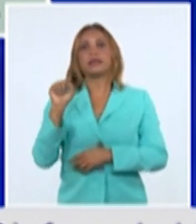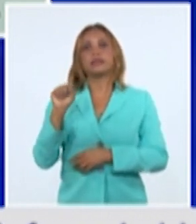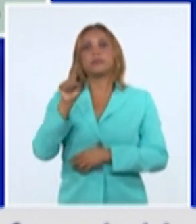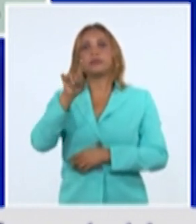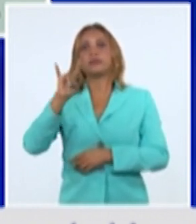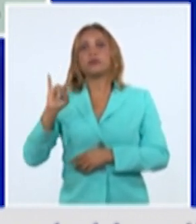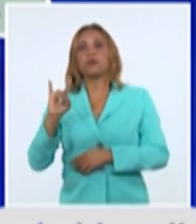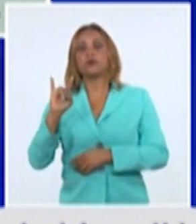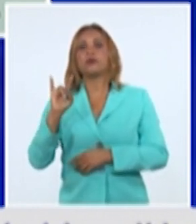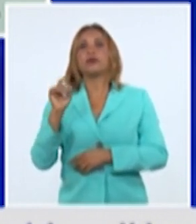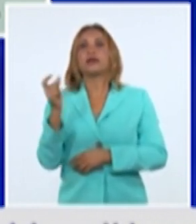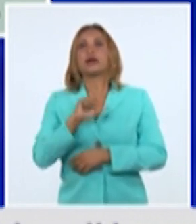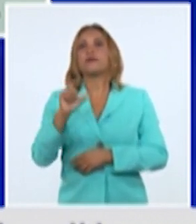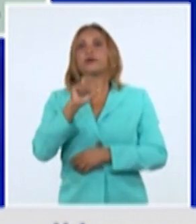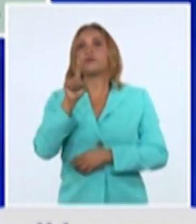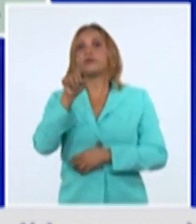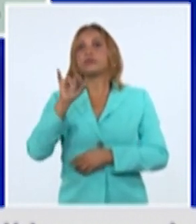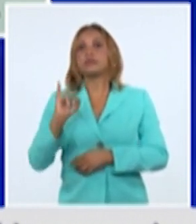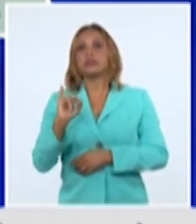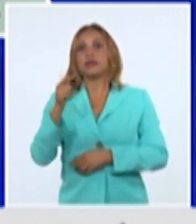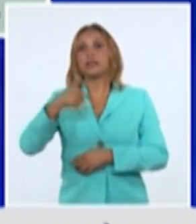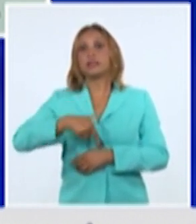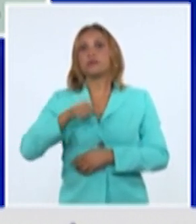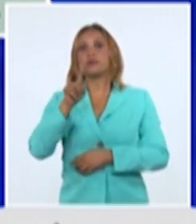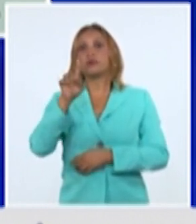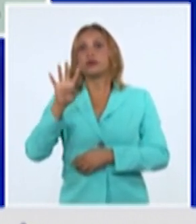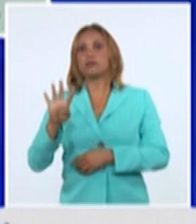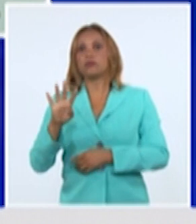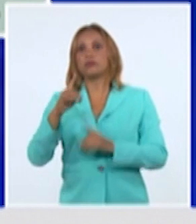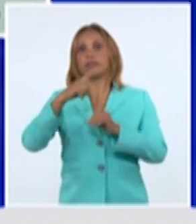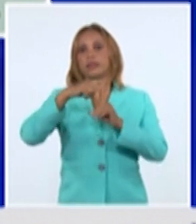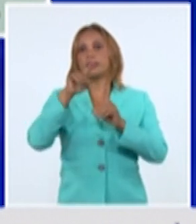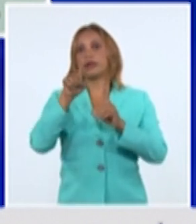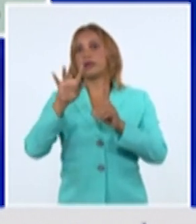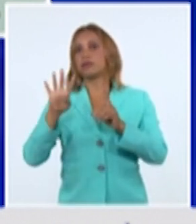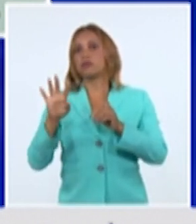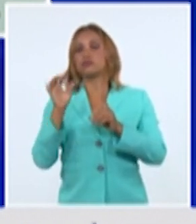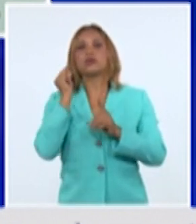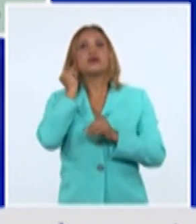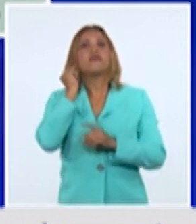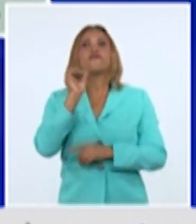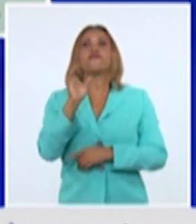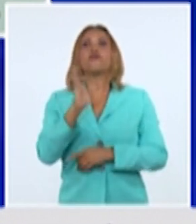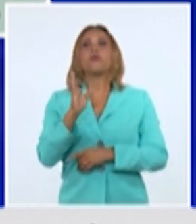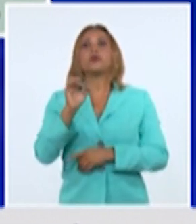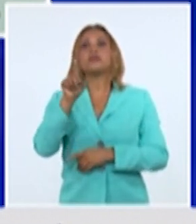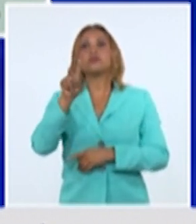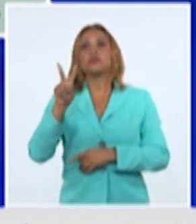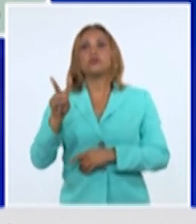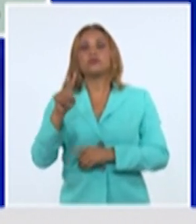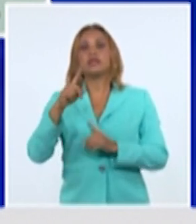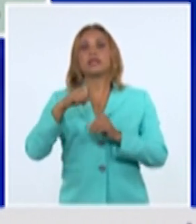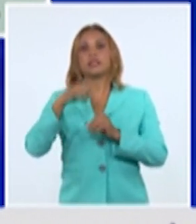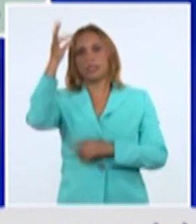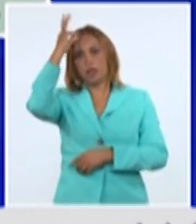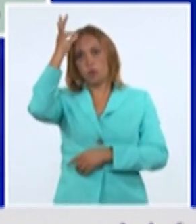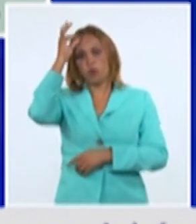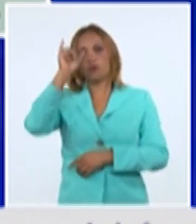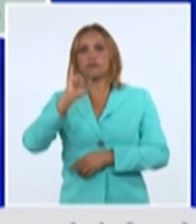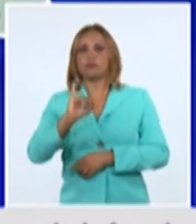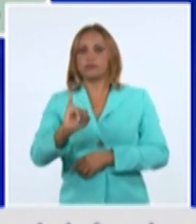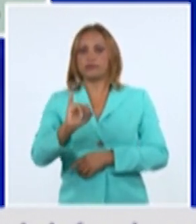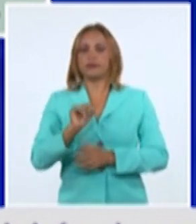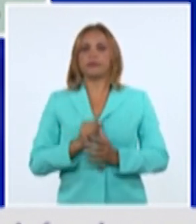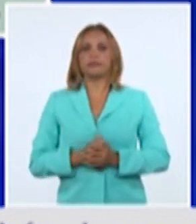Cabaiguán 16, Jatibónico 14, al igual que Trinidad, Fomento 12 y Tahuasco solo reporta 6